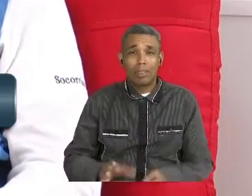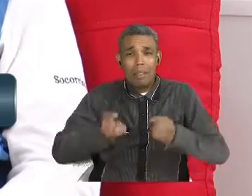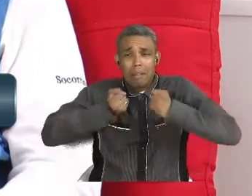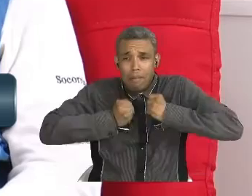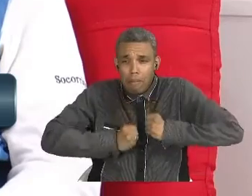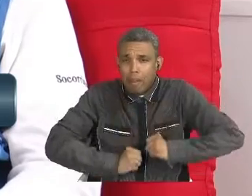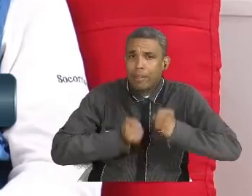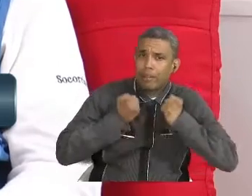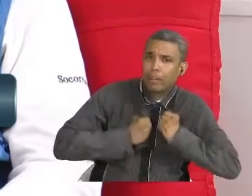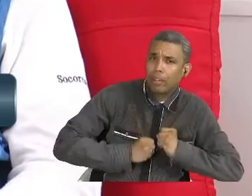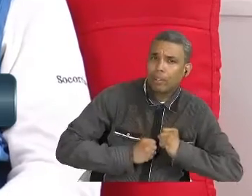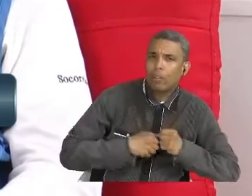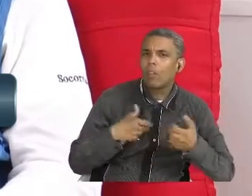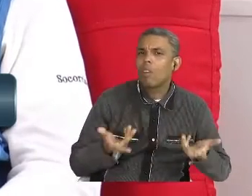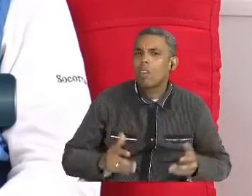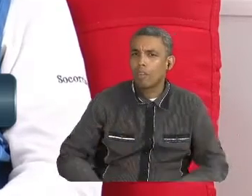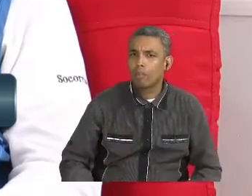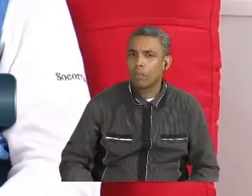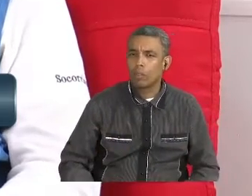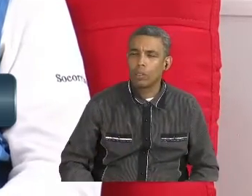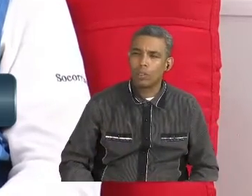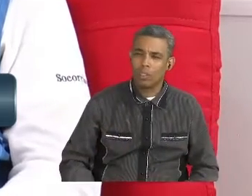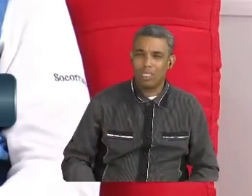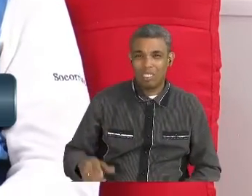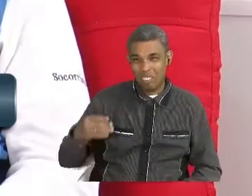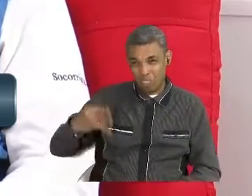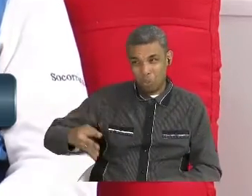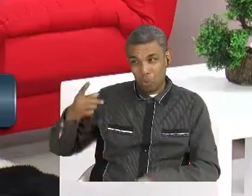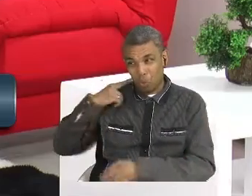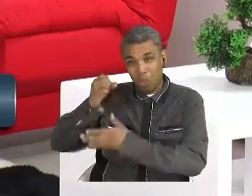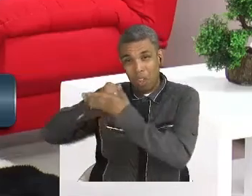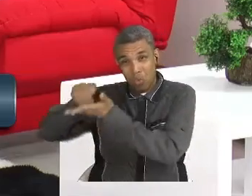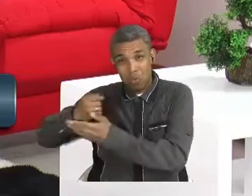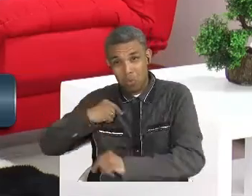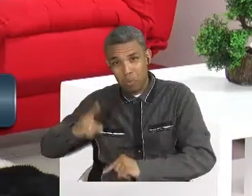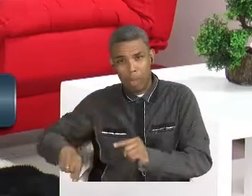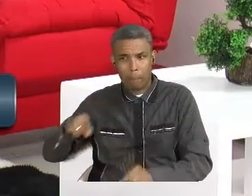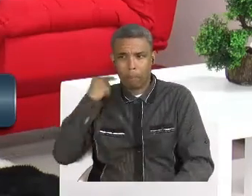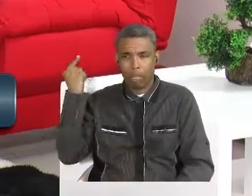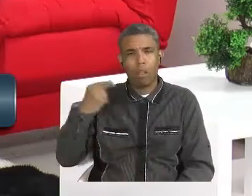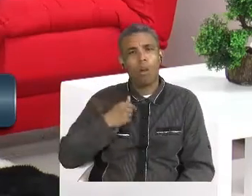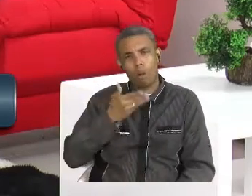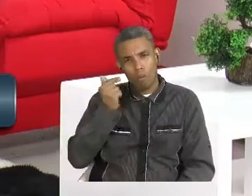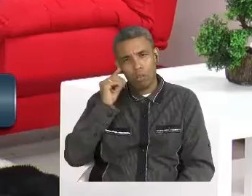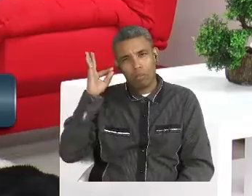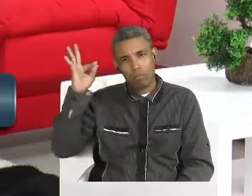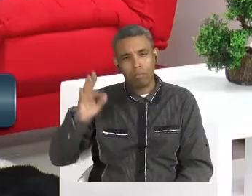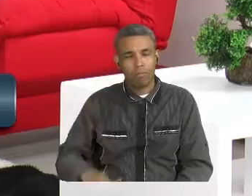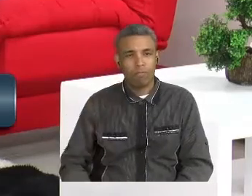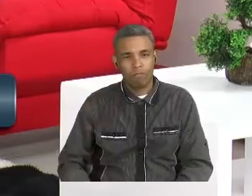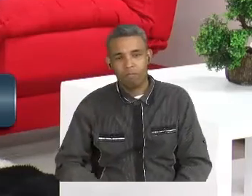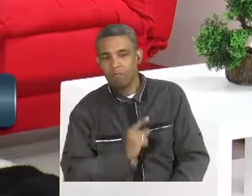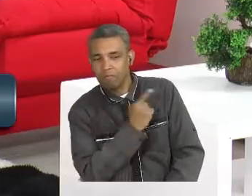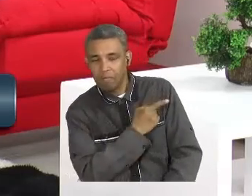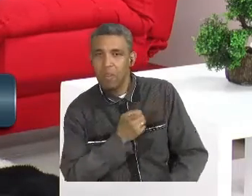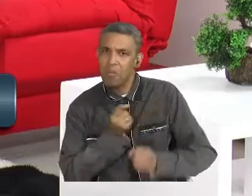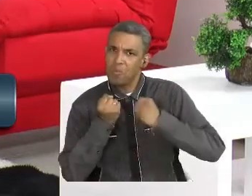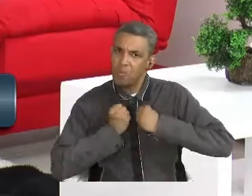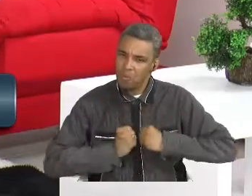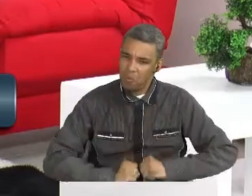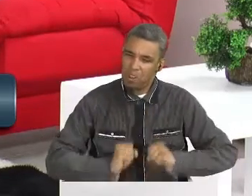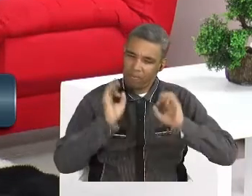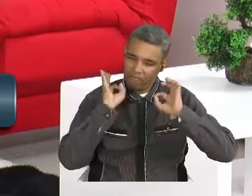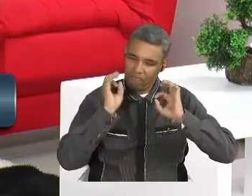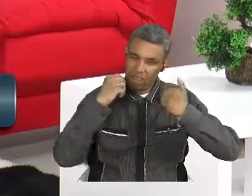todos, sí, y no lleguemos a hacer algo que culmine en algo positivo. Muchas gracias. Vale, sí señor, como usted dice, hacer el esfuerzo y hacerlo muy